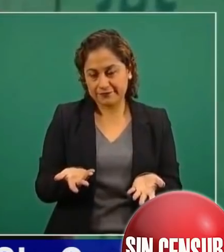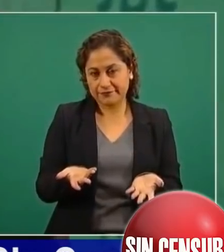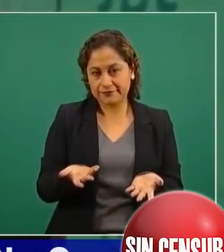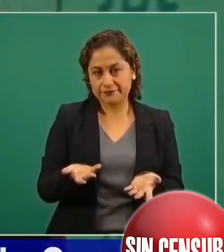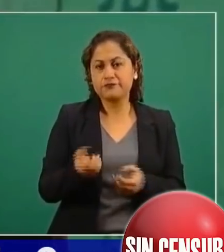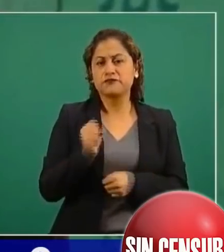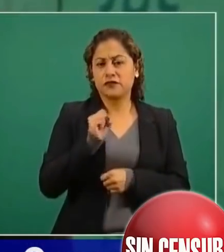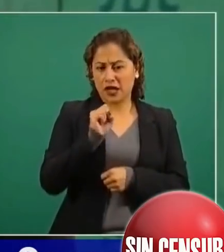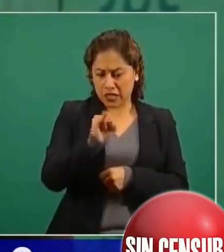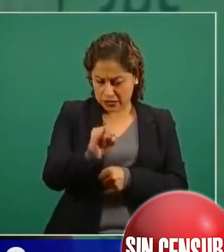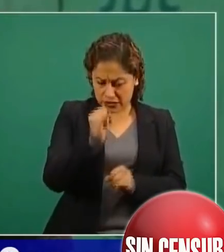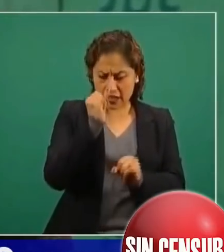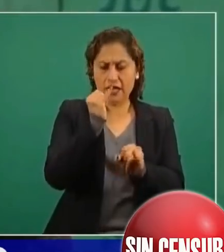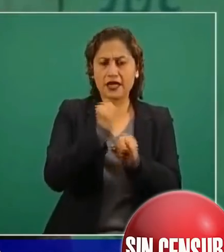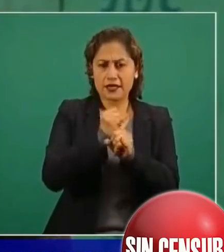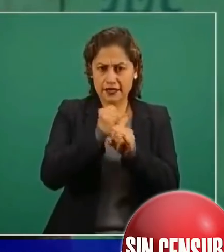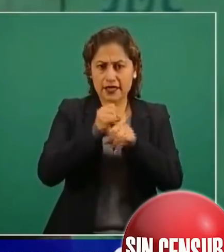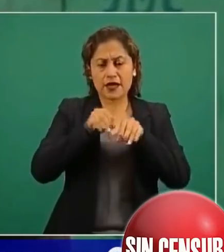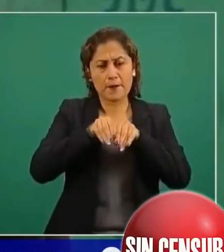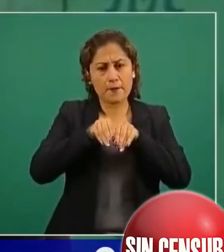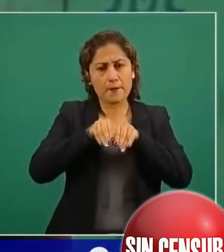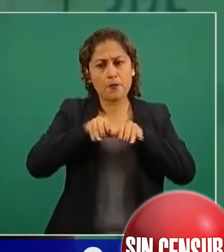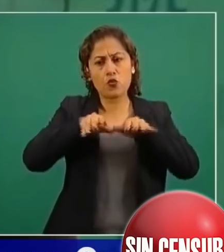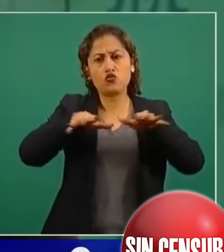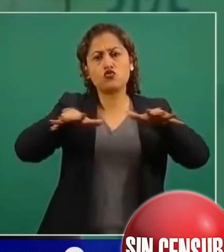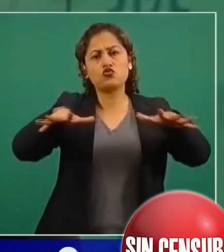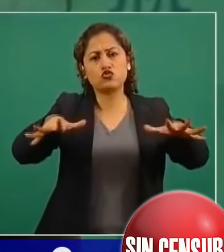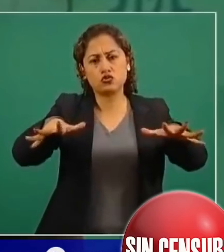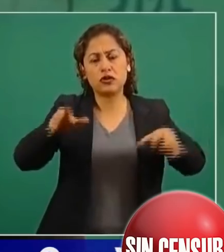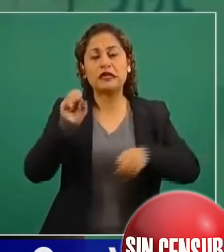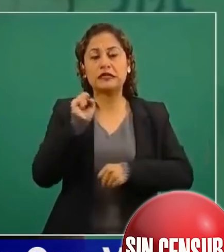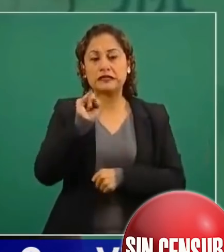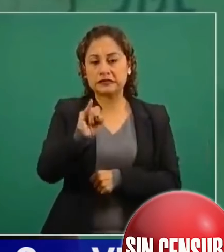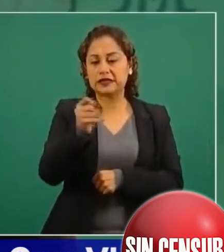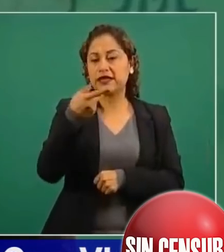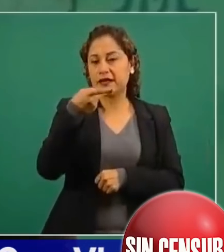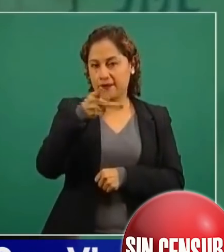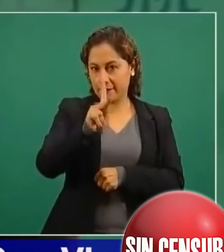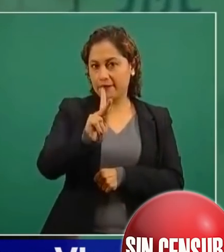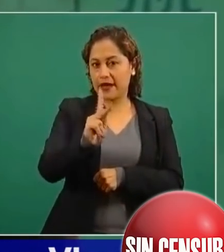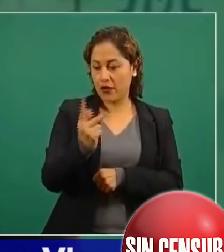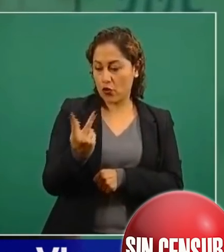pero todavía la televisión abierta, la televisión en general,